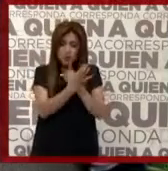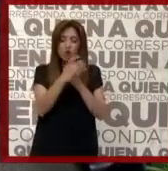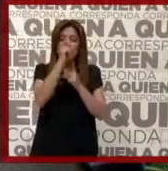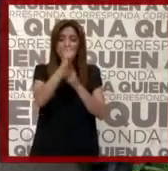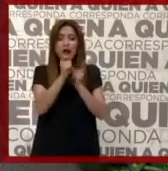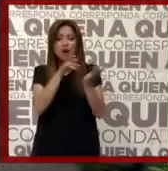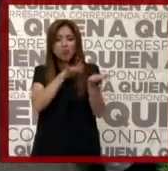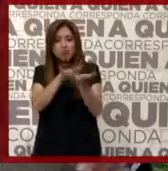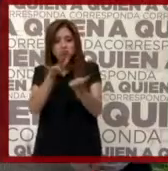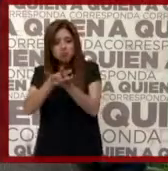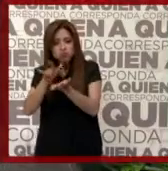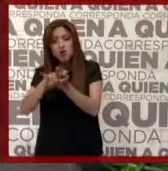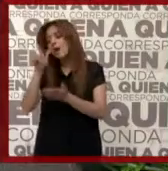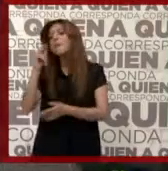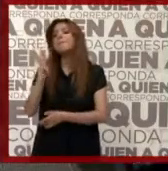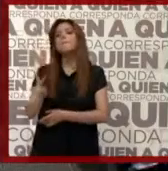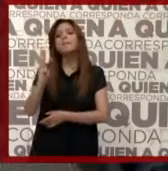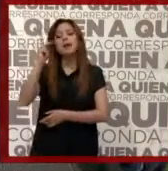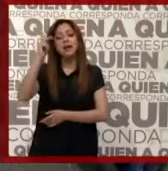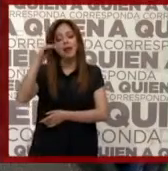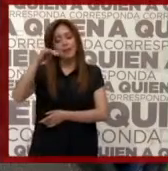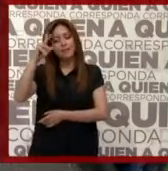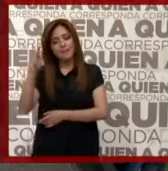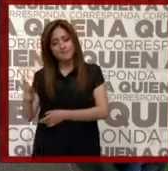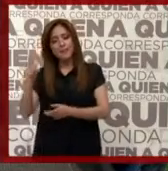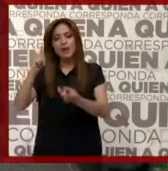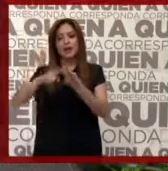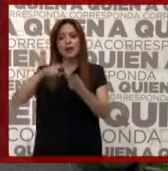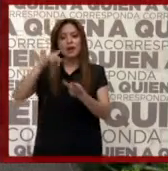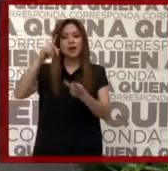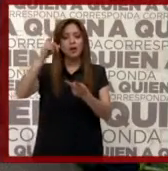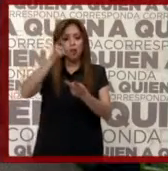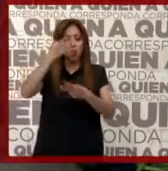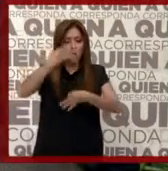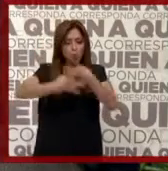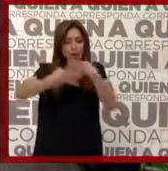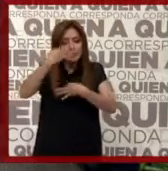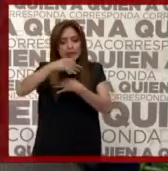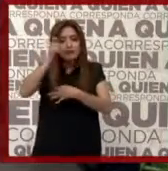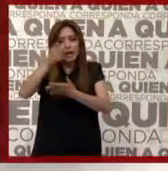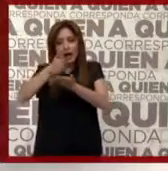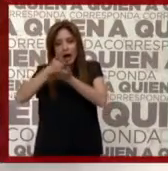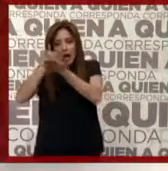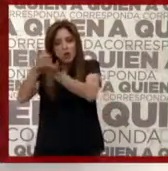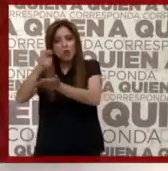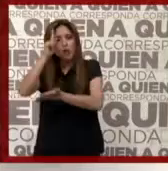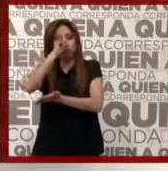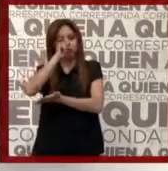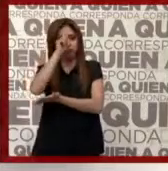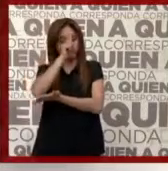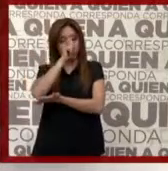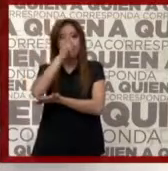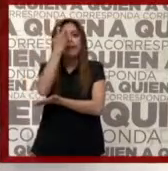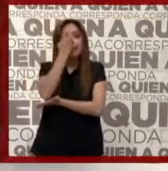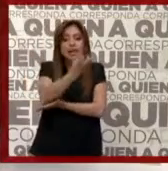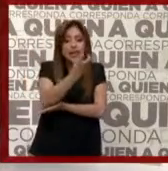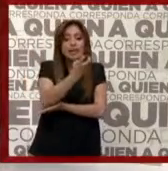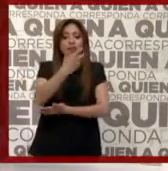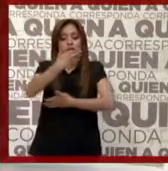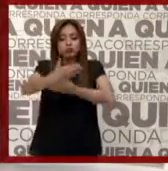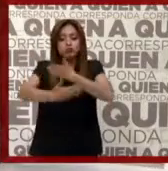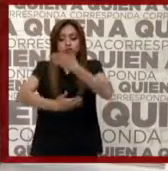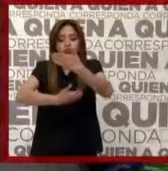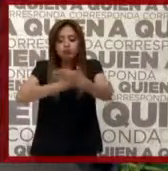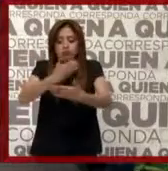procuradurías al ministerio público a los jueces en el análisis de casos pero este es un asunto que ha venido creciendo